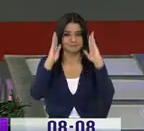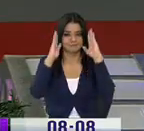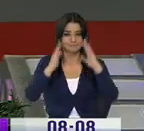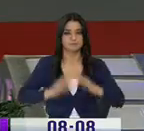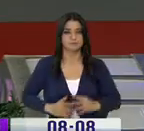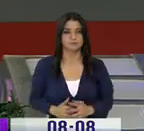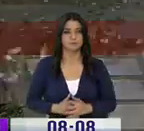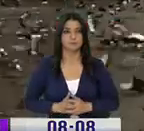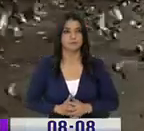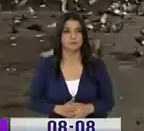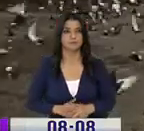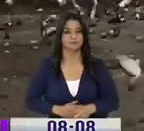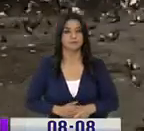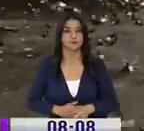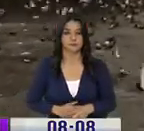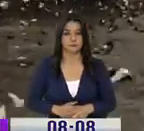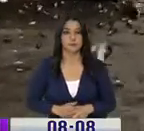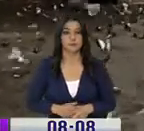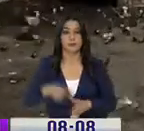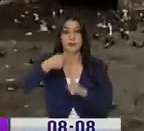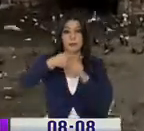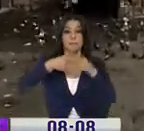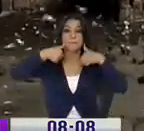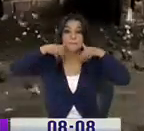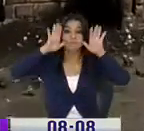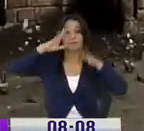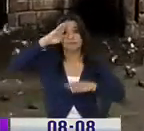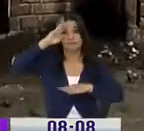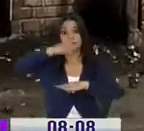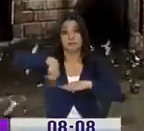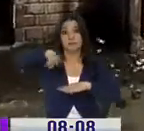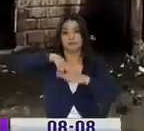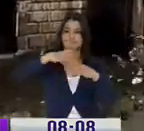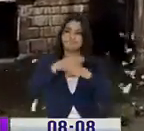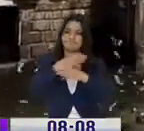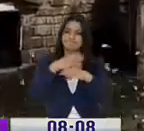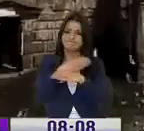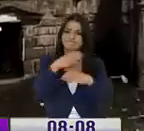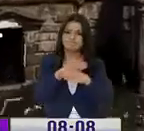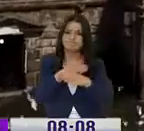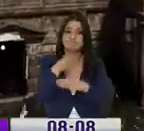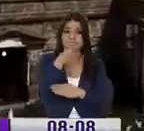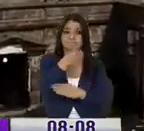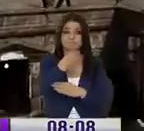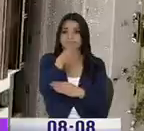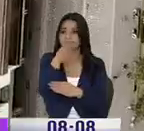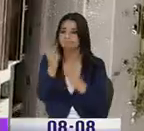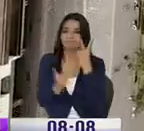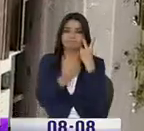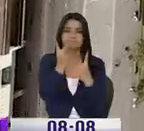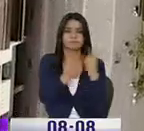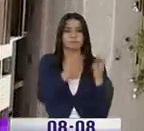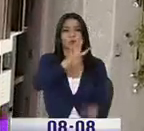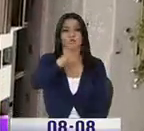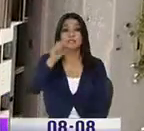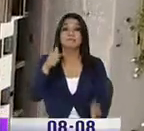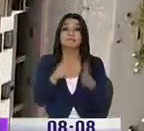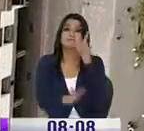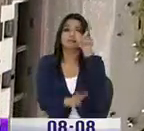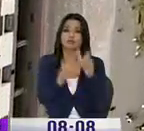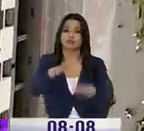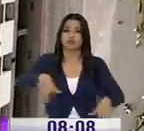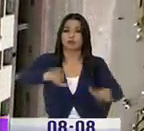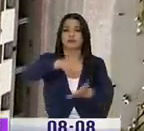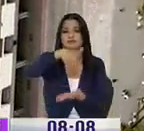favor. En diciembre la Policía Nacional contabilizó un promedio de visitas al día de 400.000 personas al